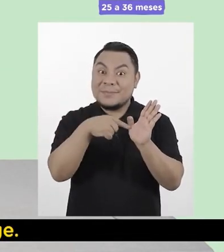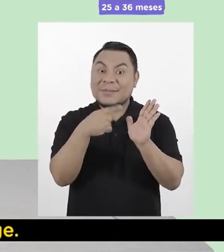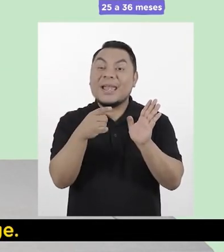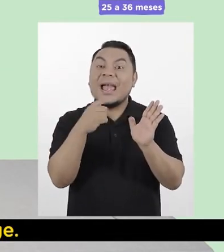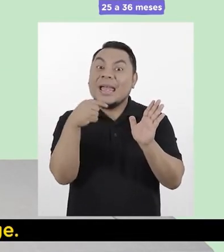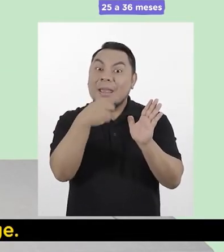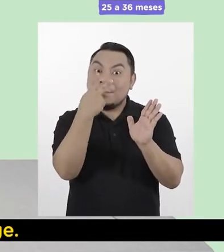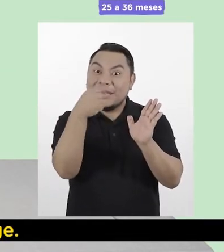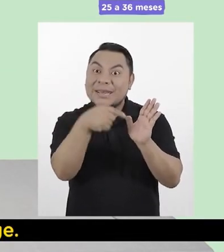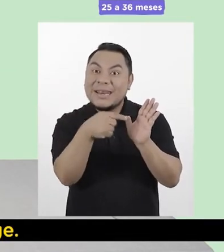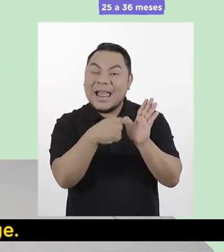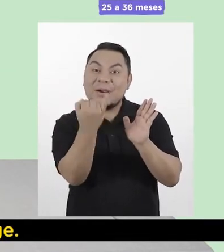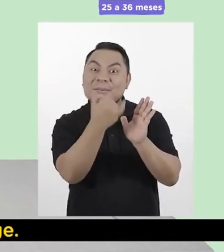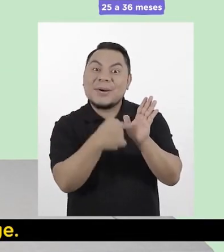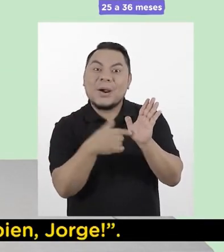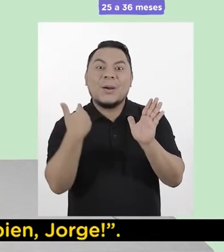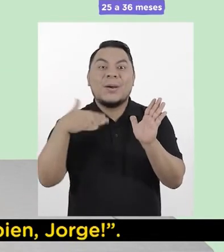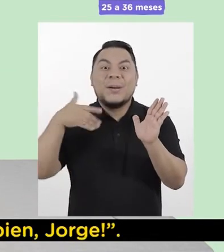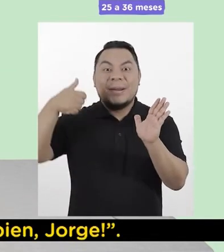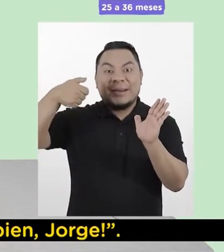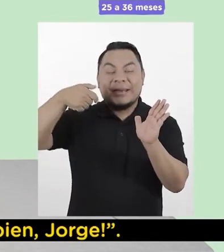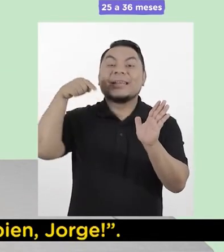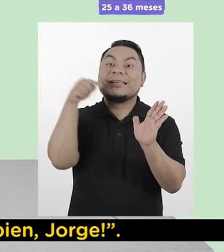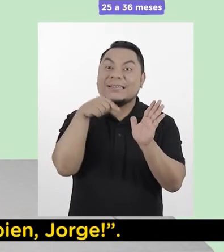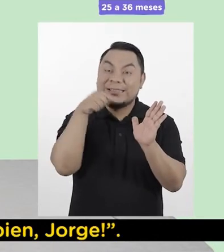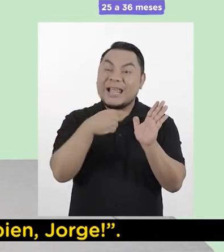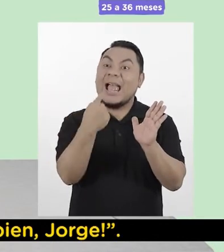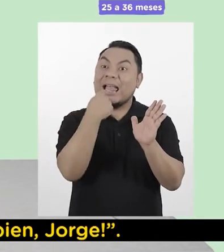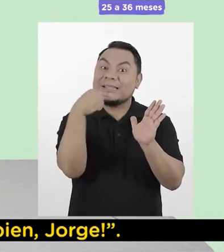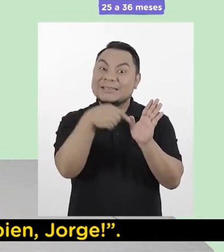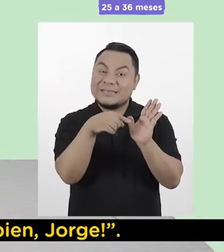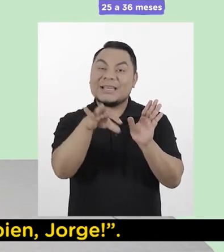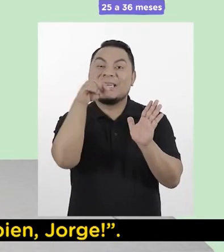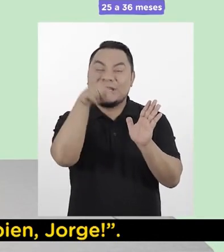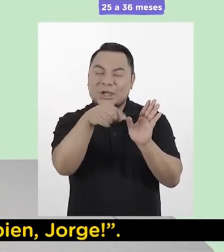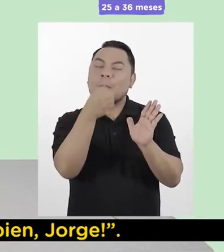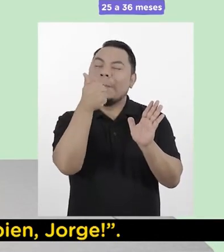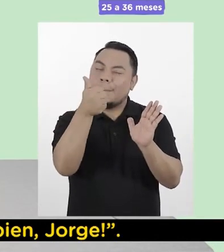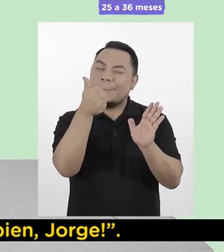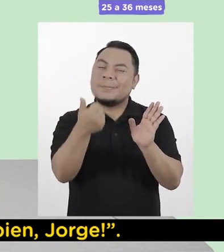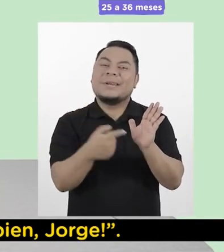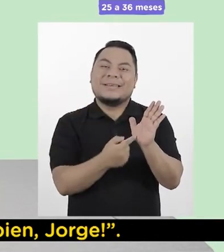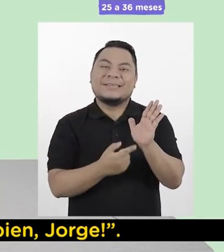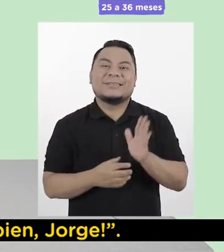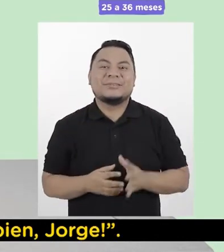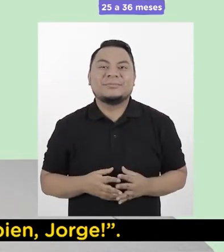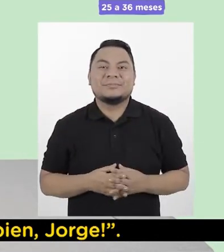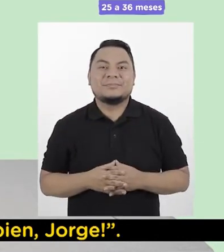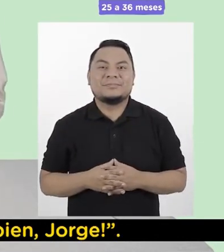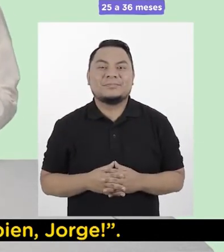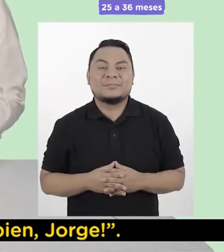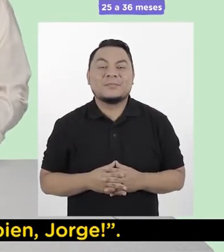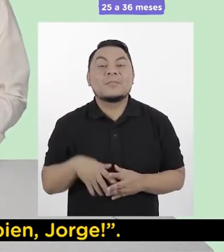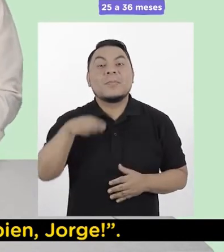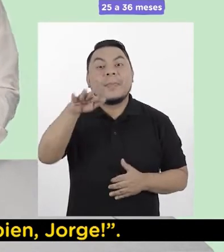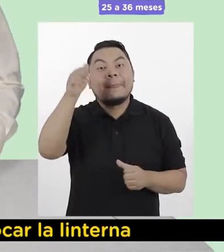Mira, ahí está el plátano, Jorge. Ese es el plátano, lo encontraste. Muy bien,